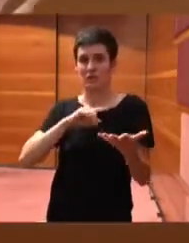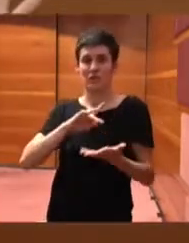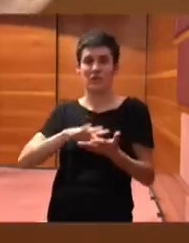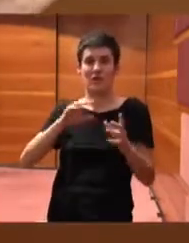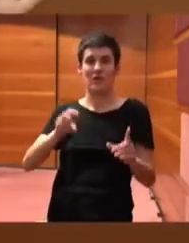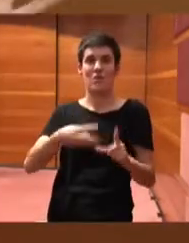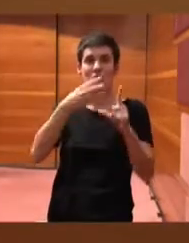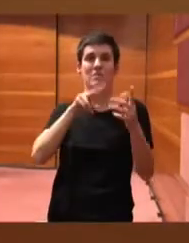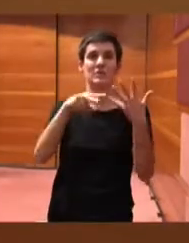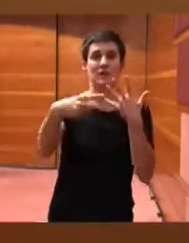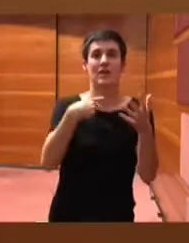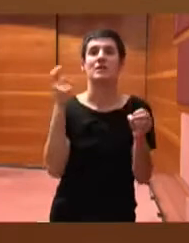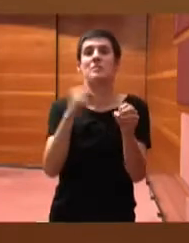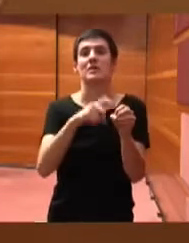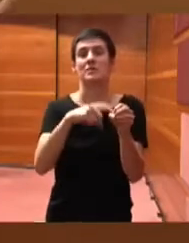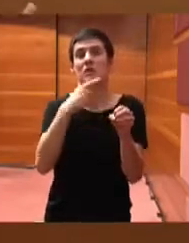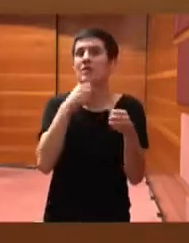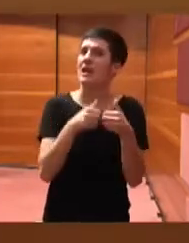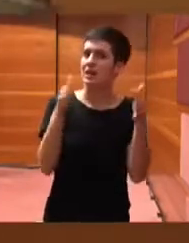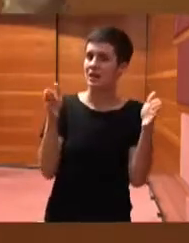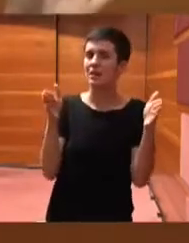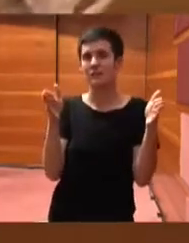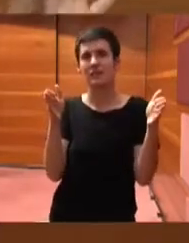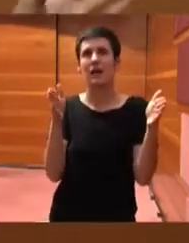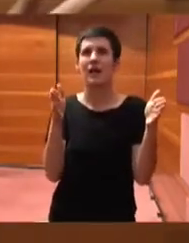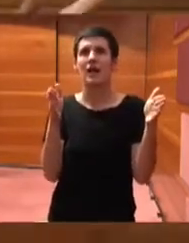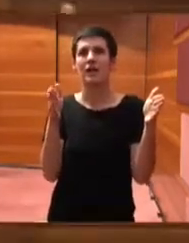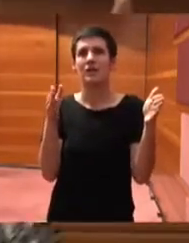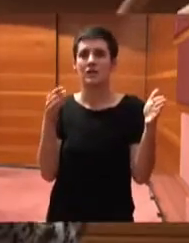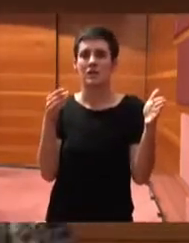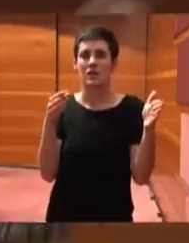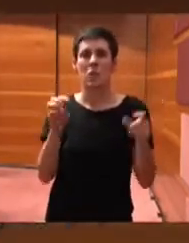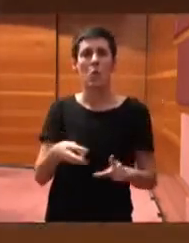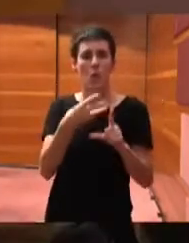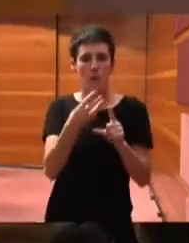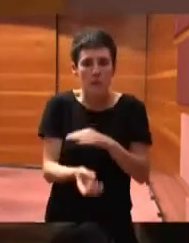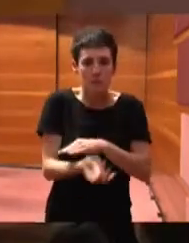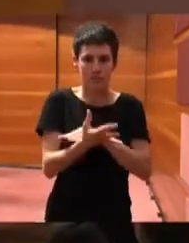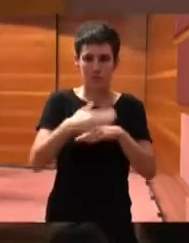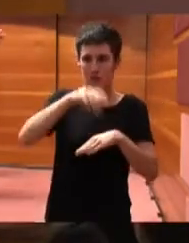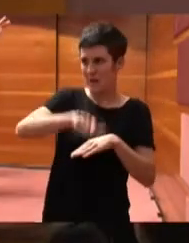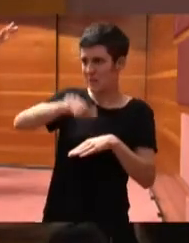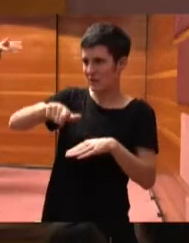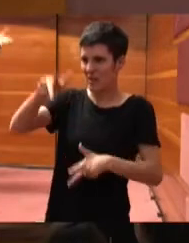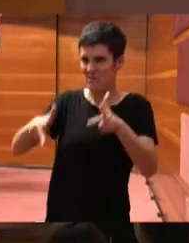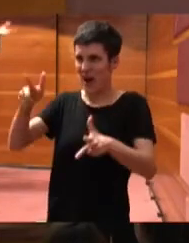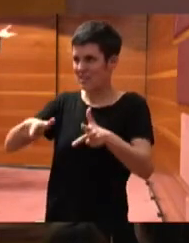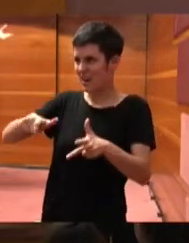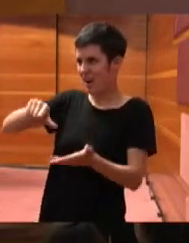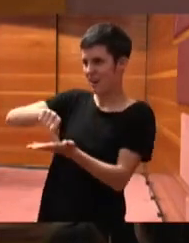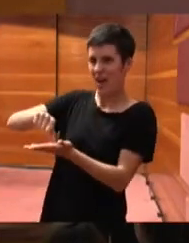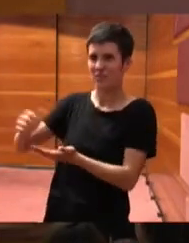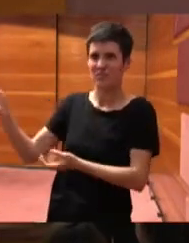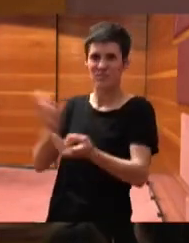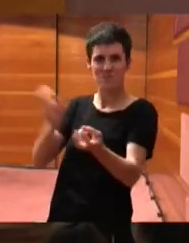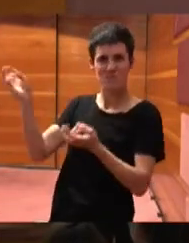de transparencia o de participación, yo cuando hice Irekia, digo, voy a montar un portal para que vengan todos los vascos y vascas a mi portal y